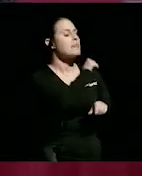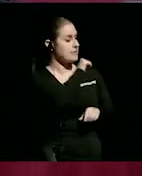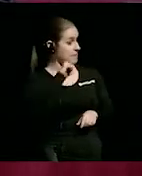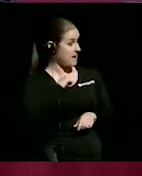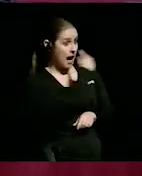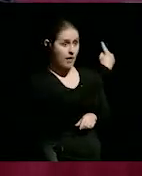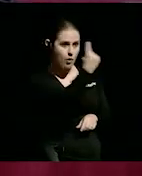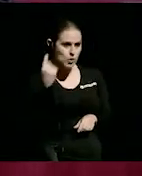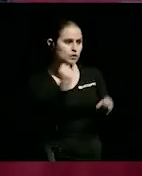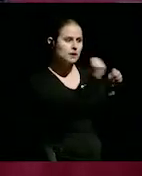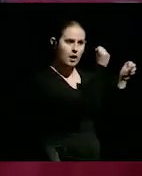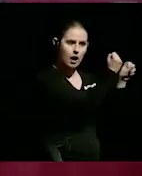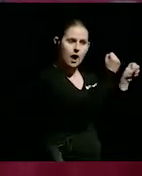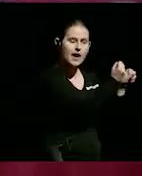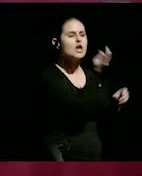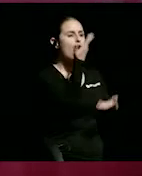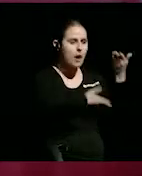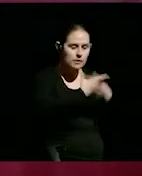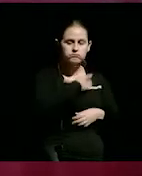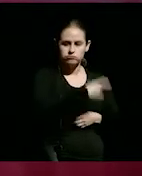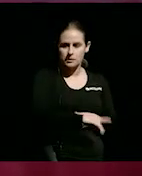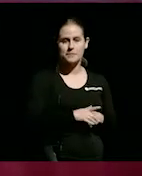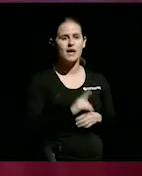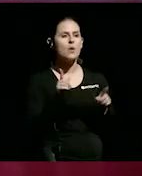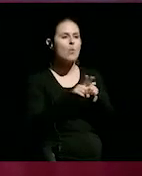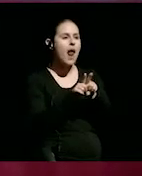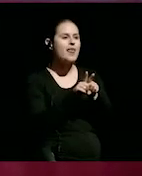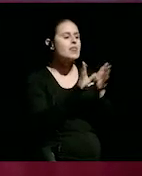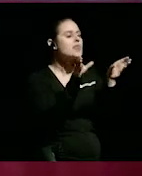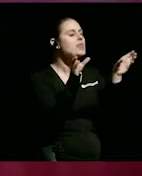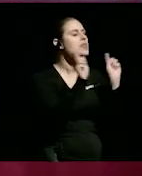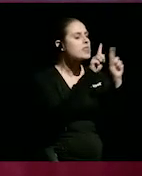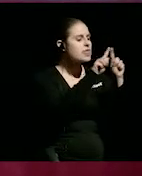generar sinergias. Son círculos que se van cada vez cerrando más.